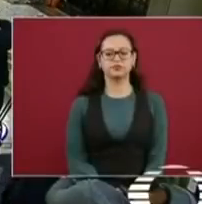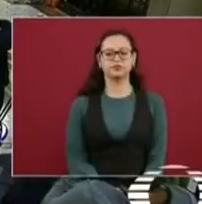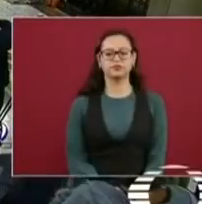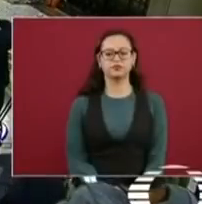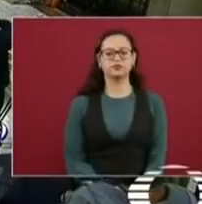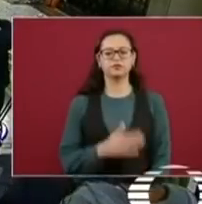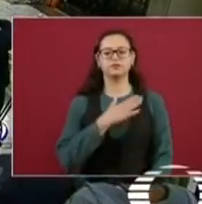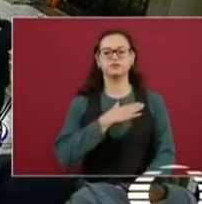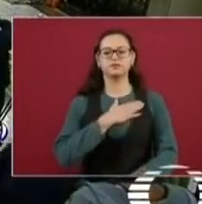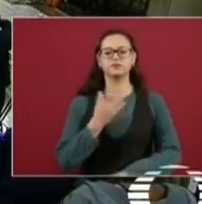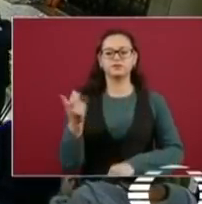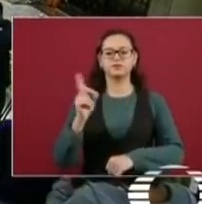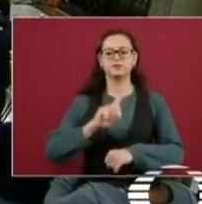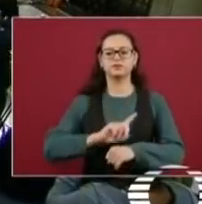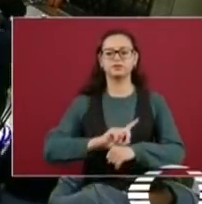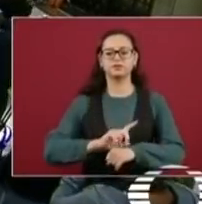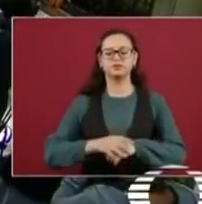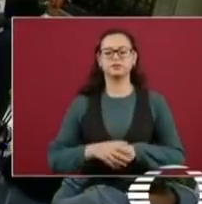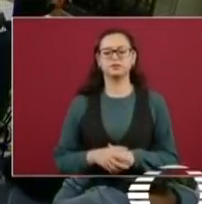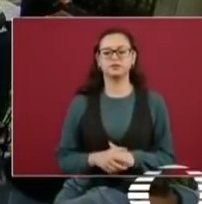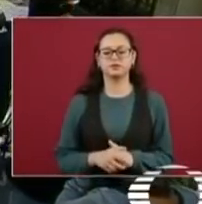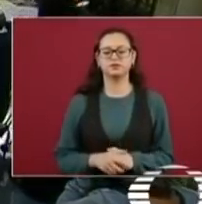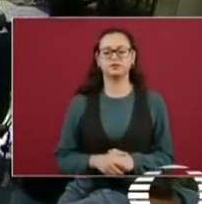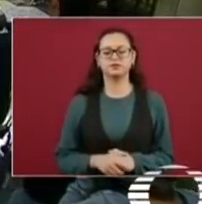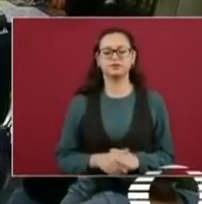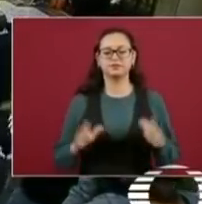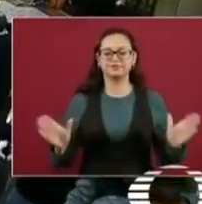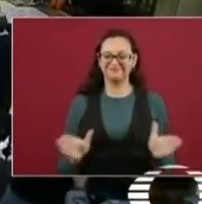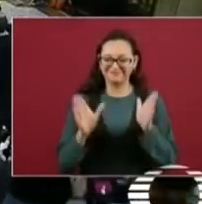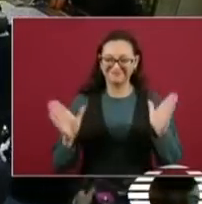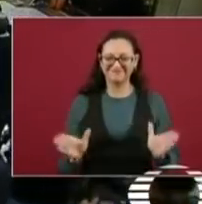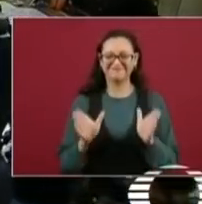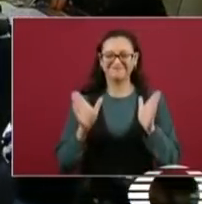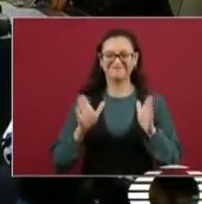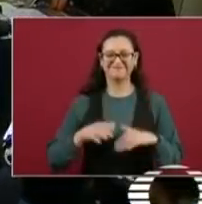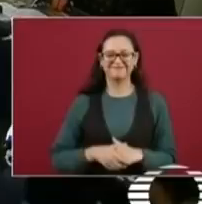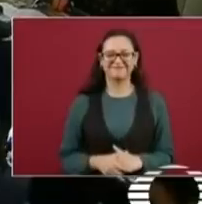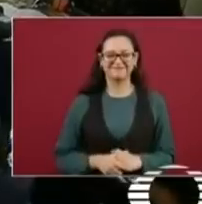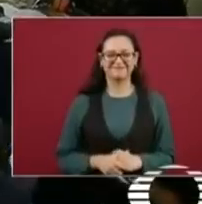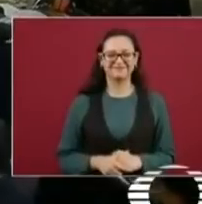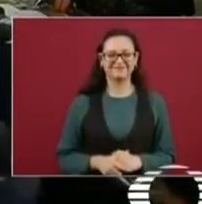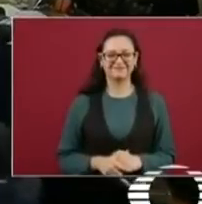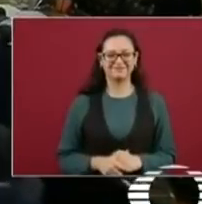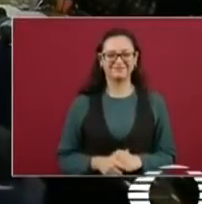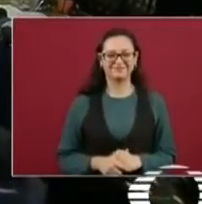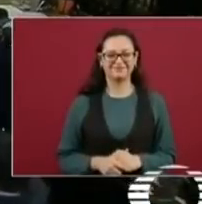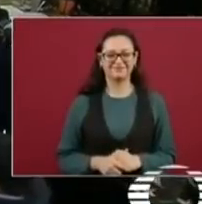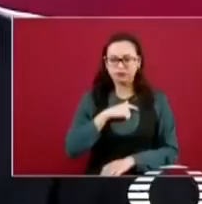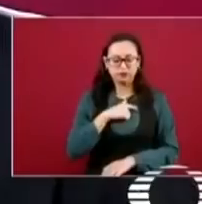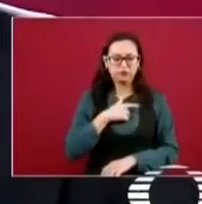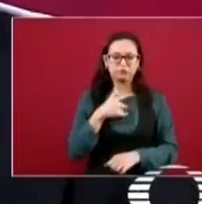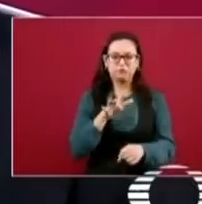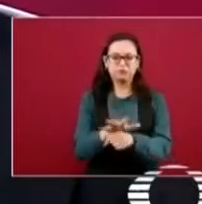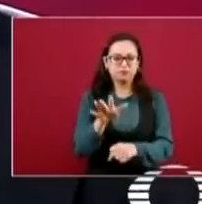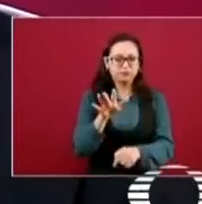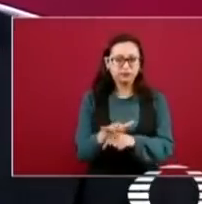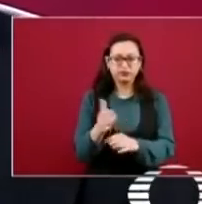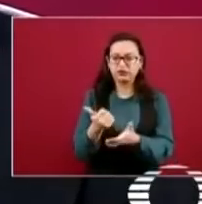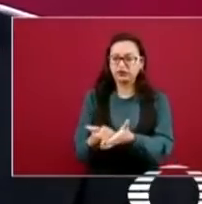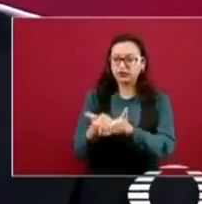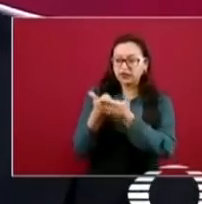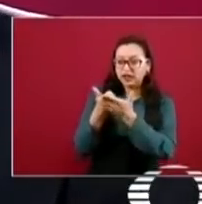Por la mañana, López Obrador insistió en que no cambiará su postura ante las amenazas del presidente Trump. No vamos